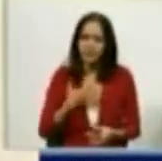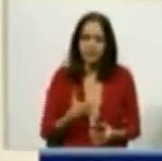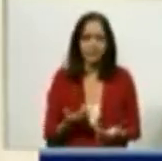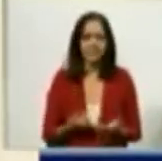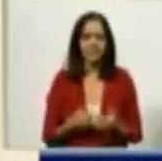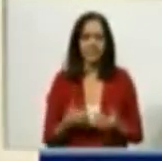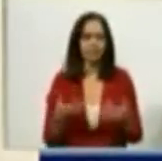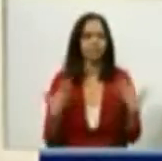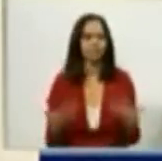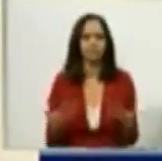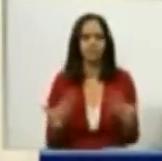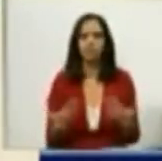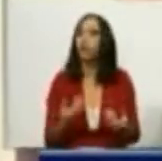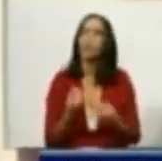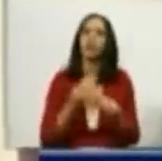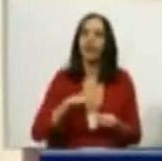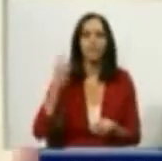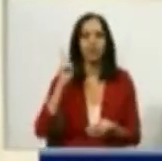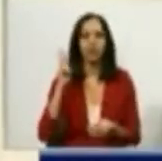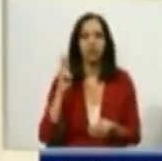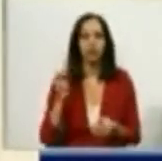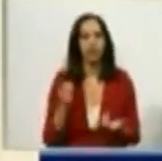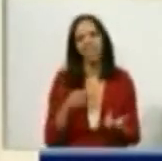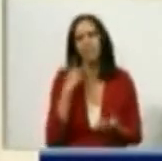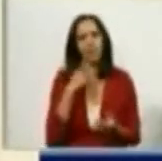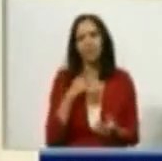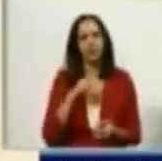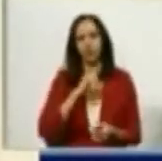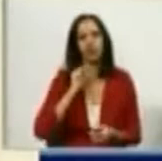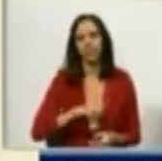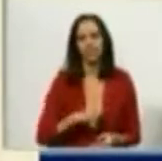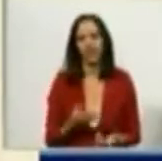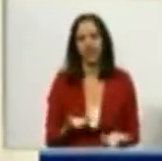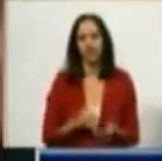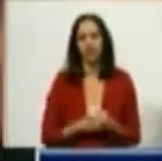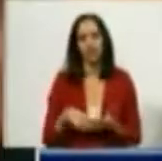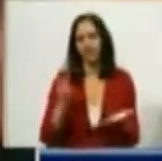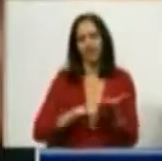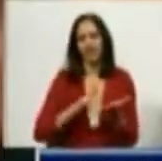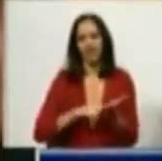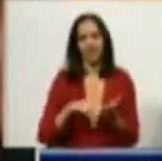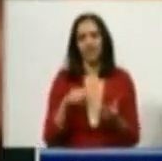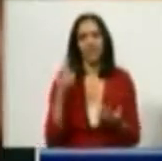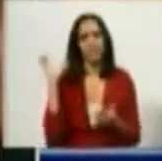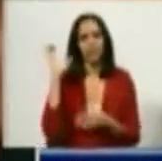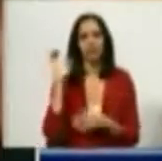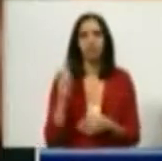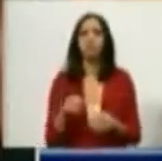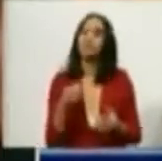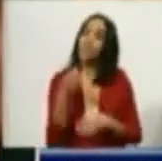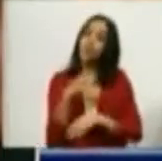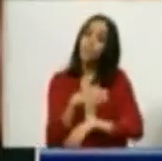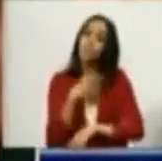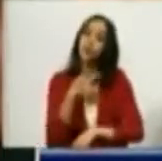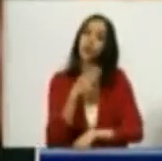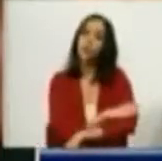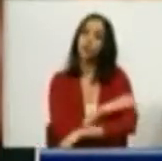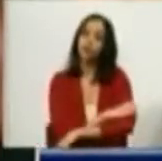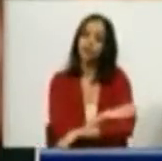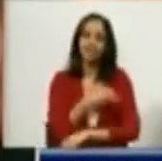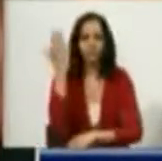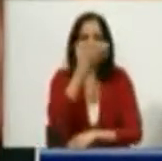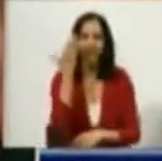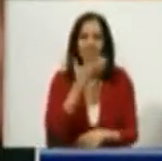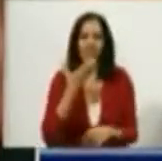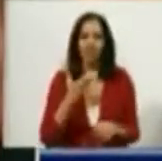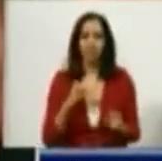emergencia como lo está Venezuela yo siento que ese político no está con la Real mayoría del país y hay políticos de oposición que pareciera que pareciera